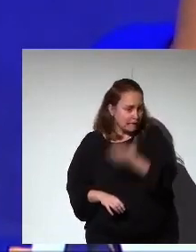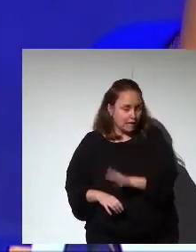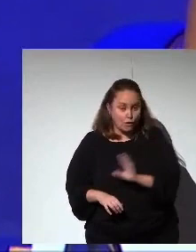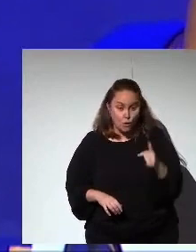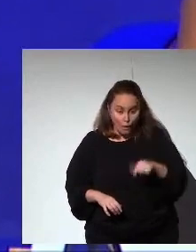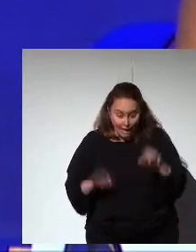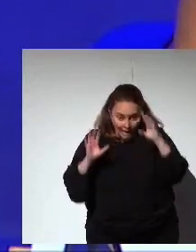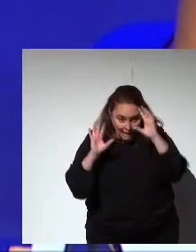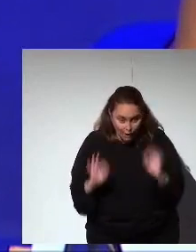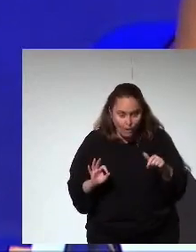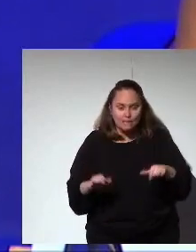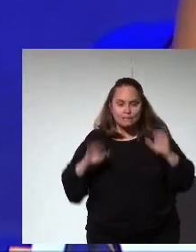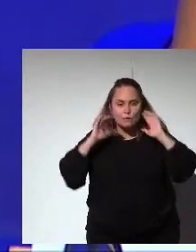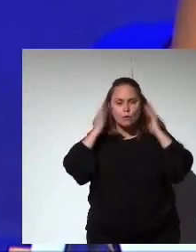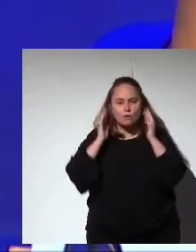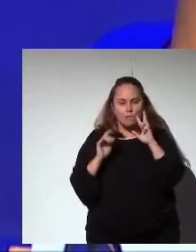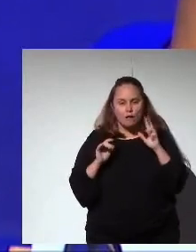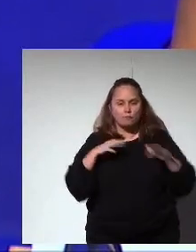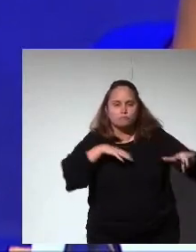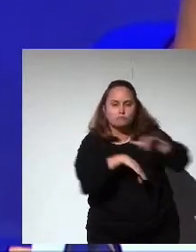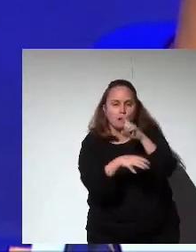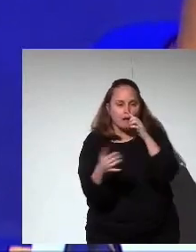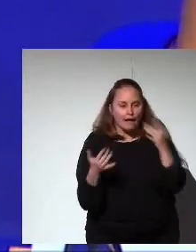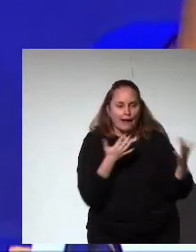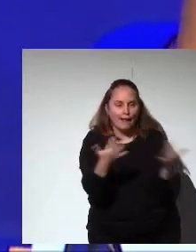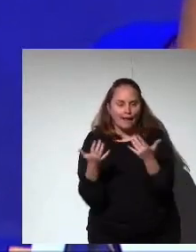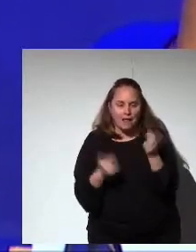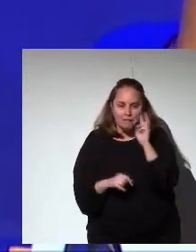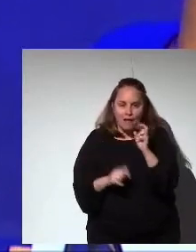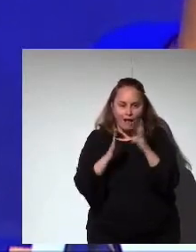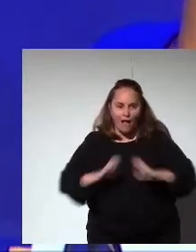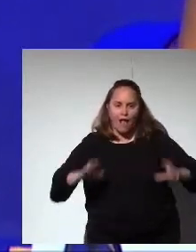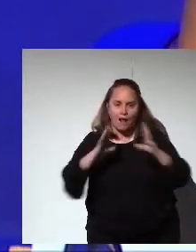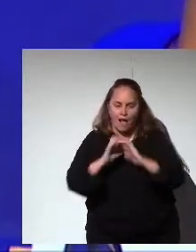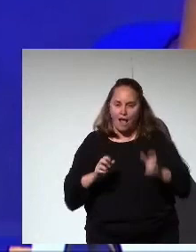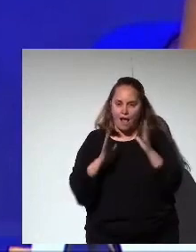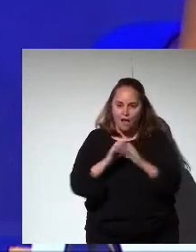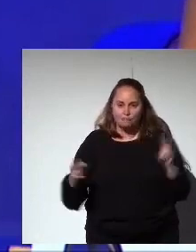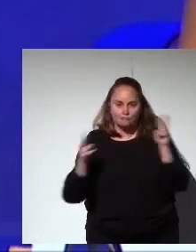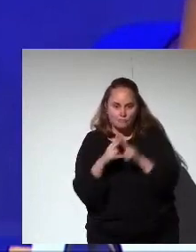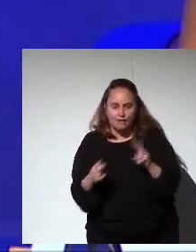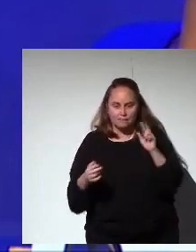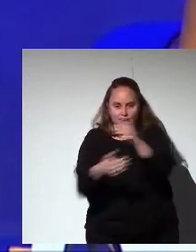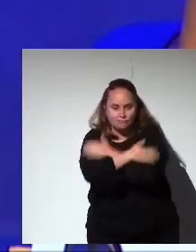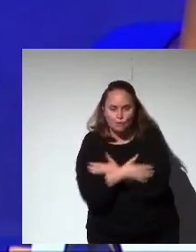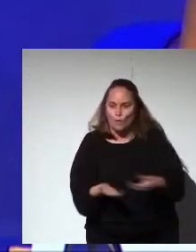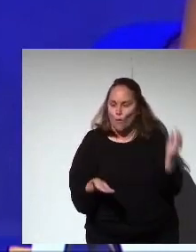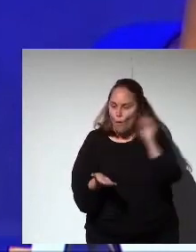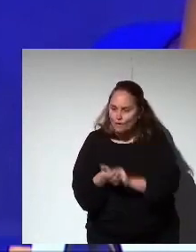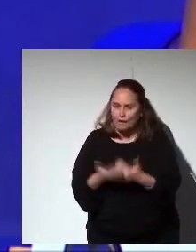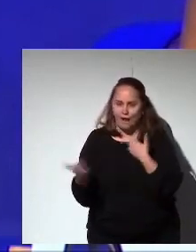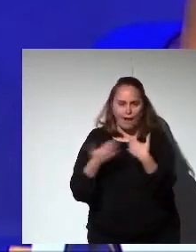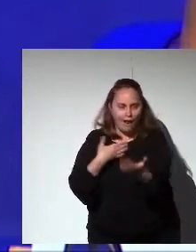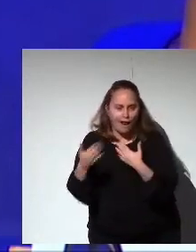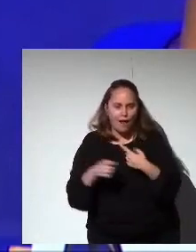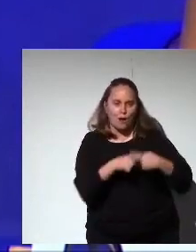congreso hay muchísima energía, se ven muchísimas ganas, creo que ha habido ganas de volver a vernos, de volver a tocarnos, de volver a hablar, de poder